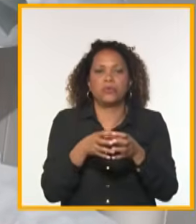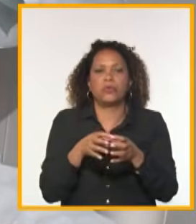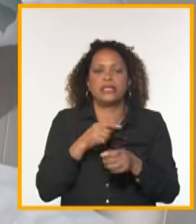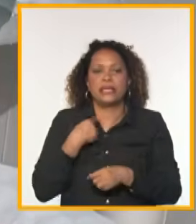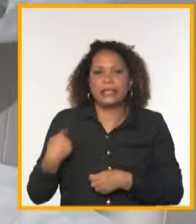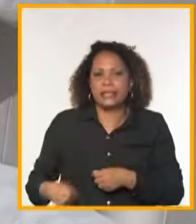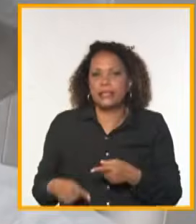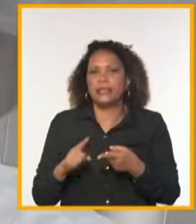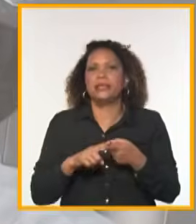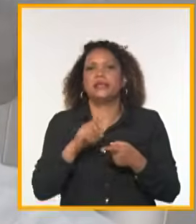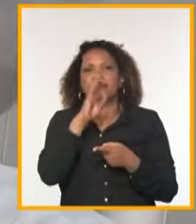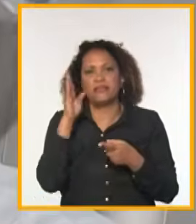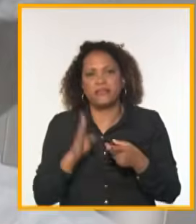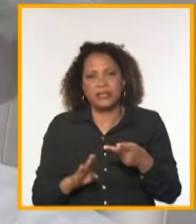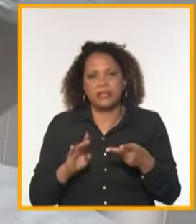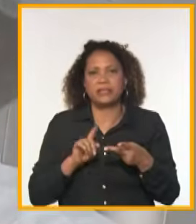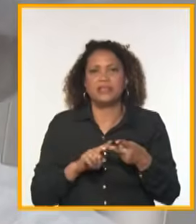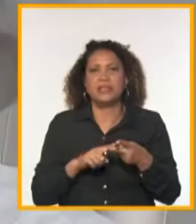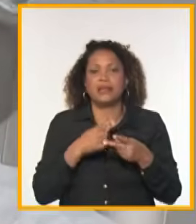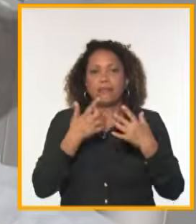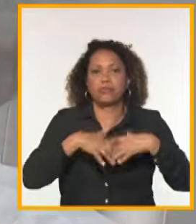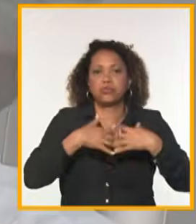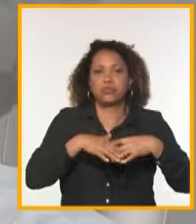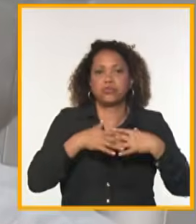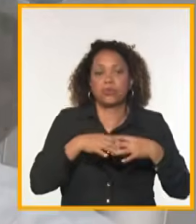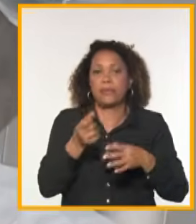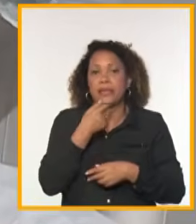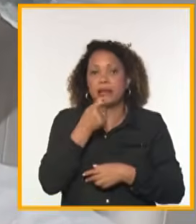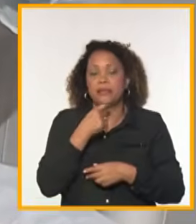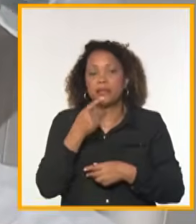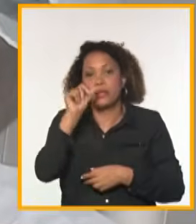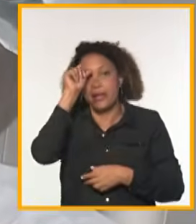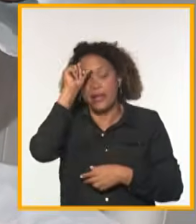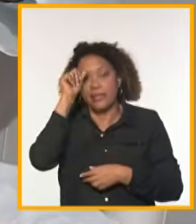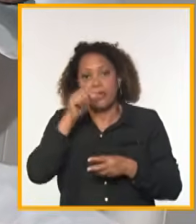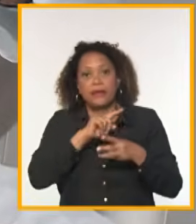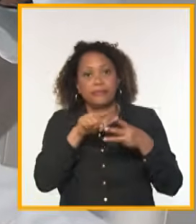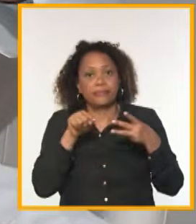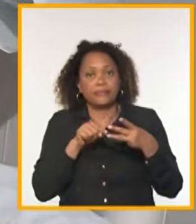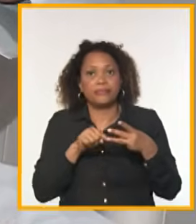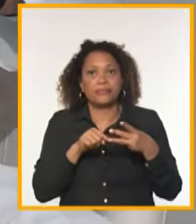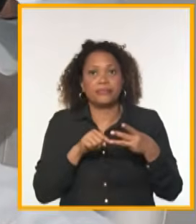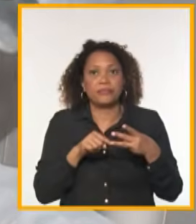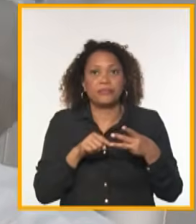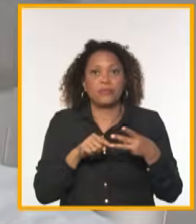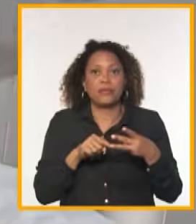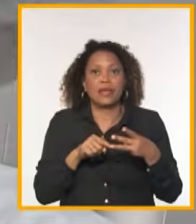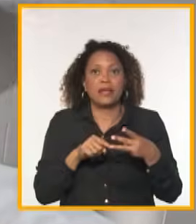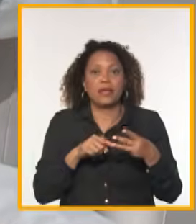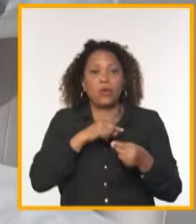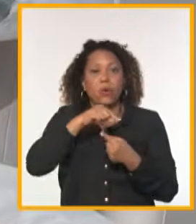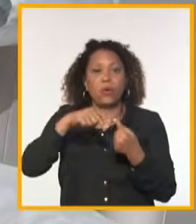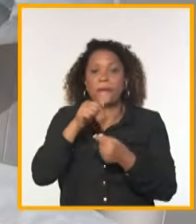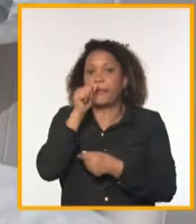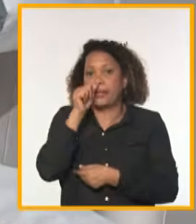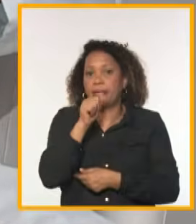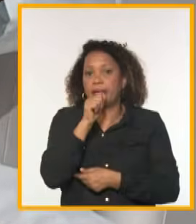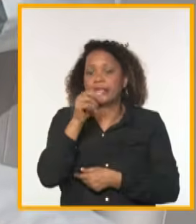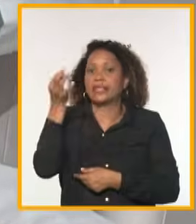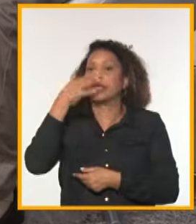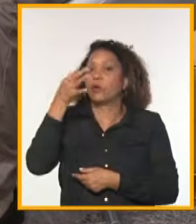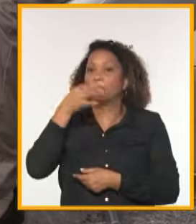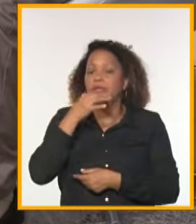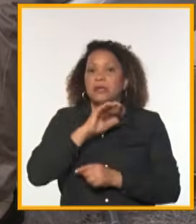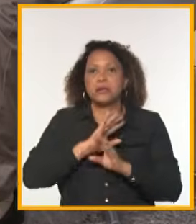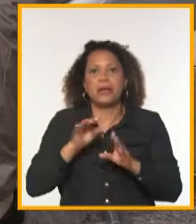de Brasil, que estaban haciendo, y la India, los genéricos. Los retrovirales. Los retrovirales, y entonces empezamos. Y ya en